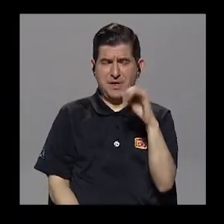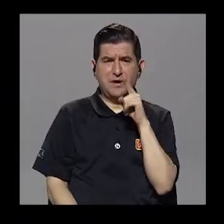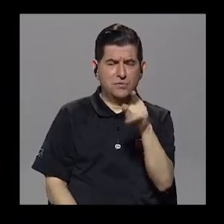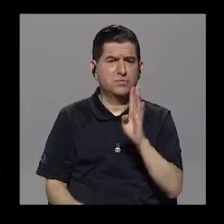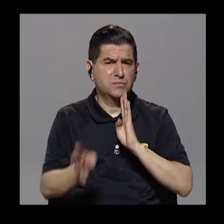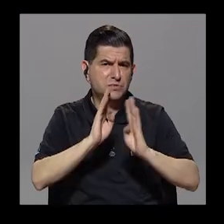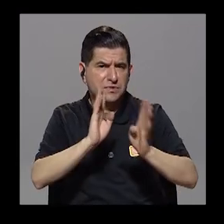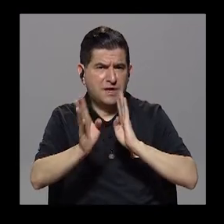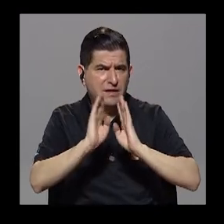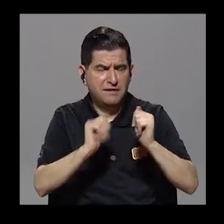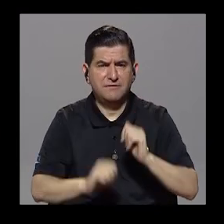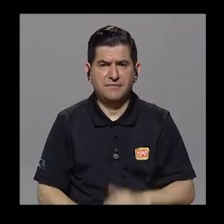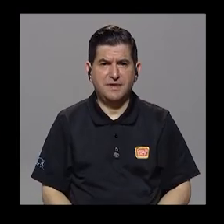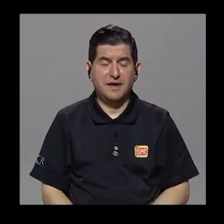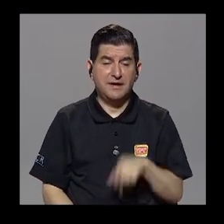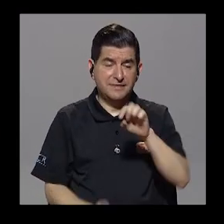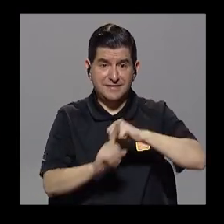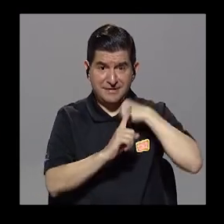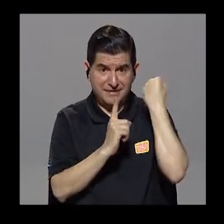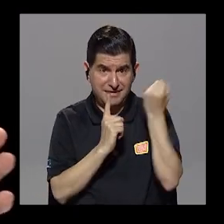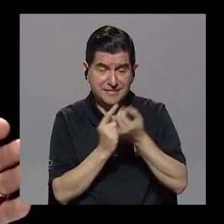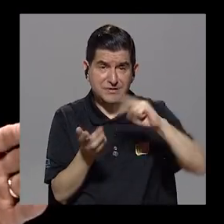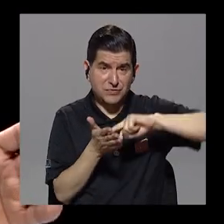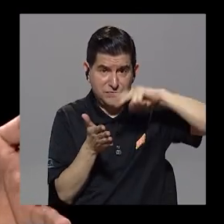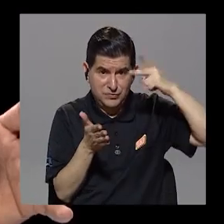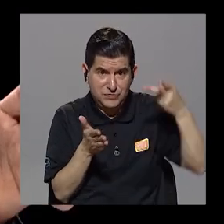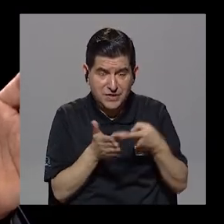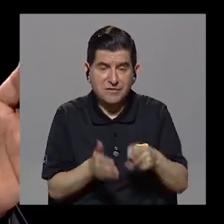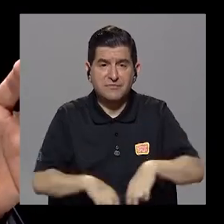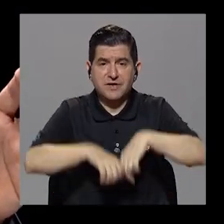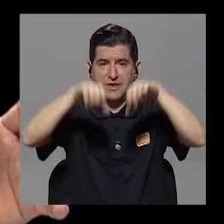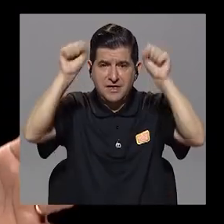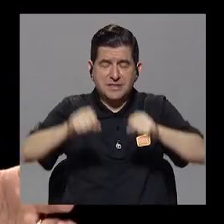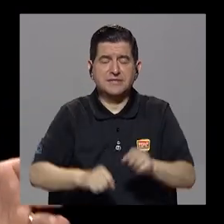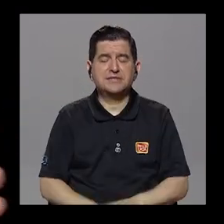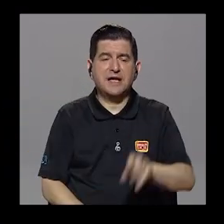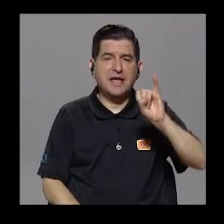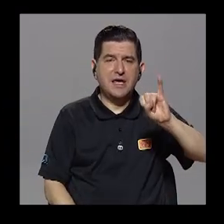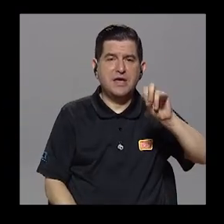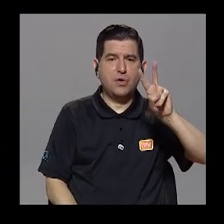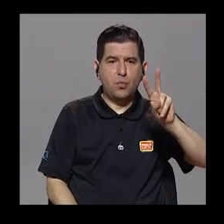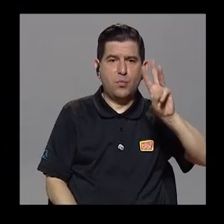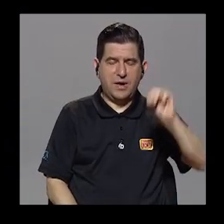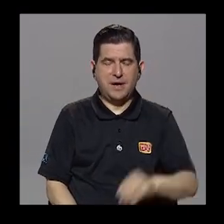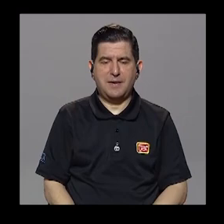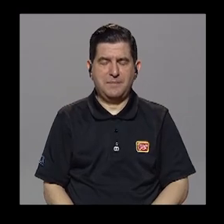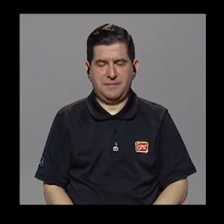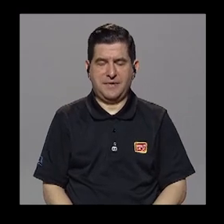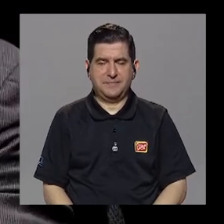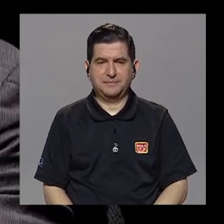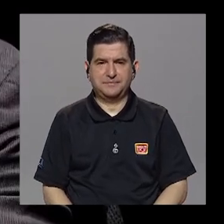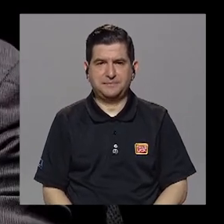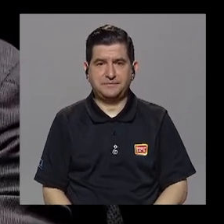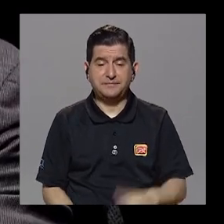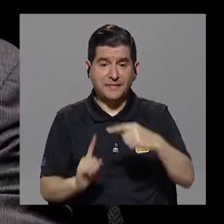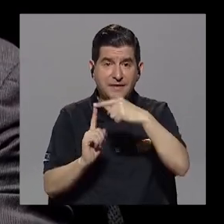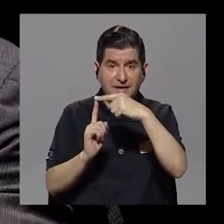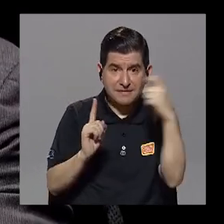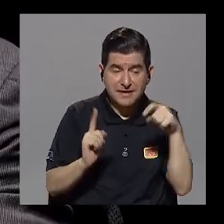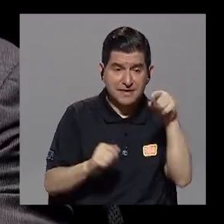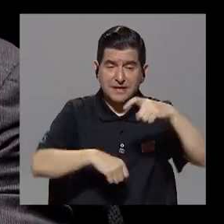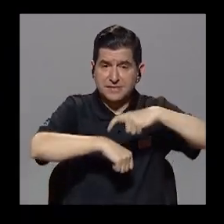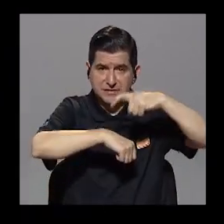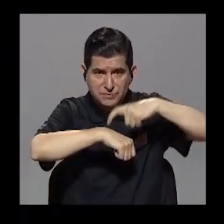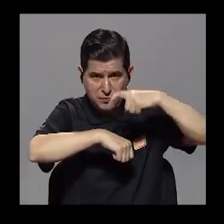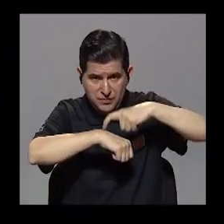bien, cuando usted se refiere a este aspecto, se refiere a el sistema de invalidez, vejez y muerte. Correcto. Es a partir de ahí